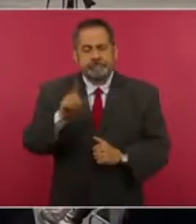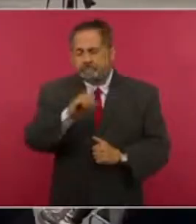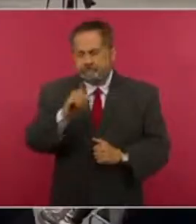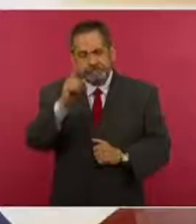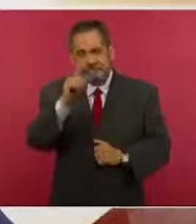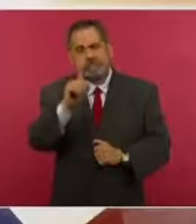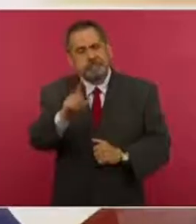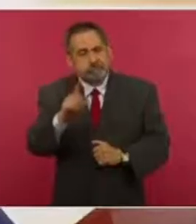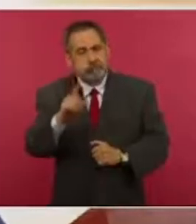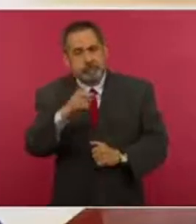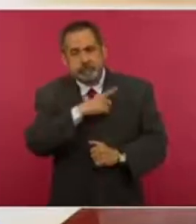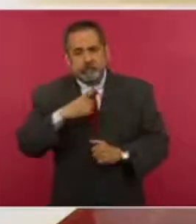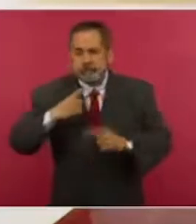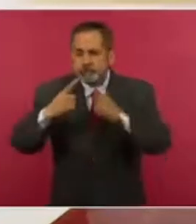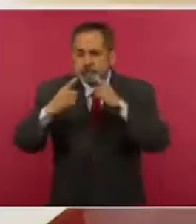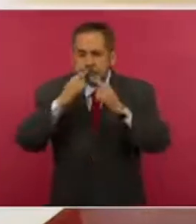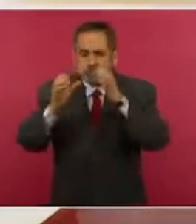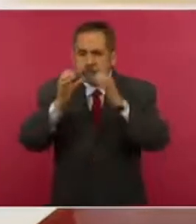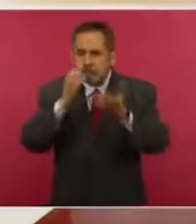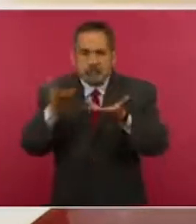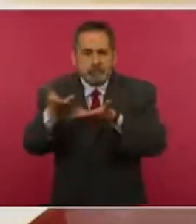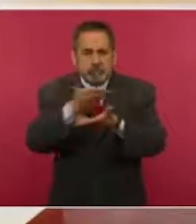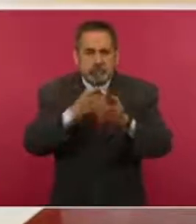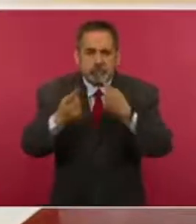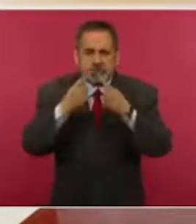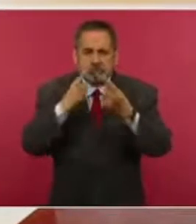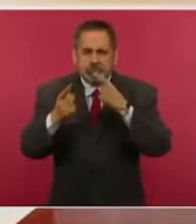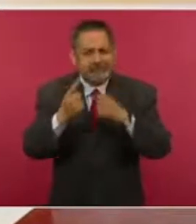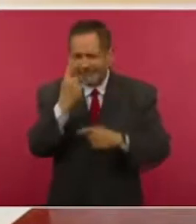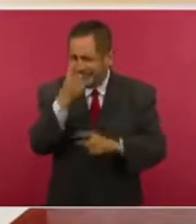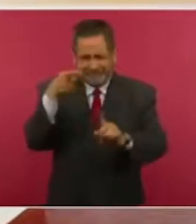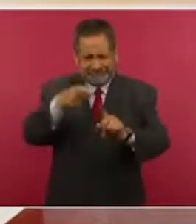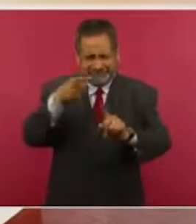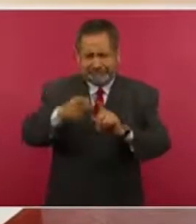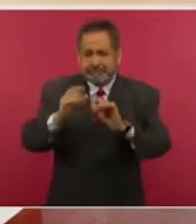buscarse el diálogo, más que nada,